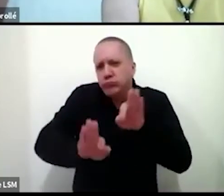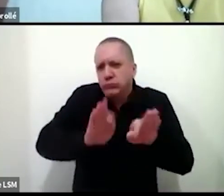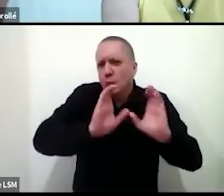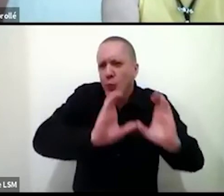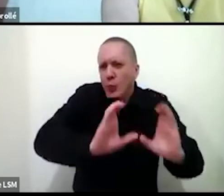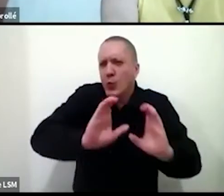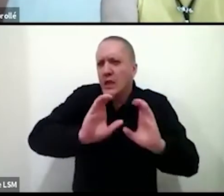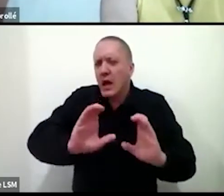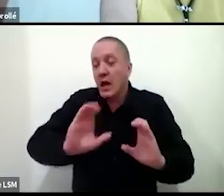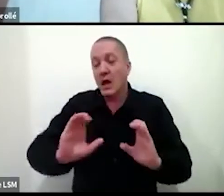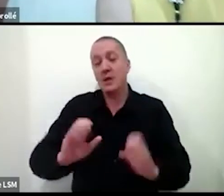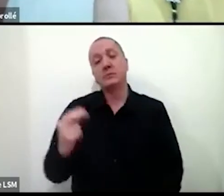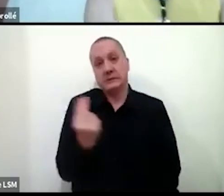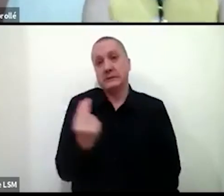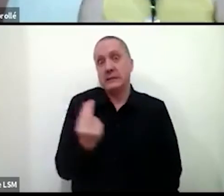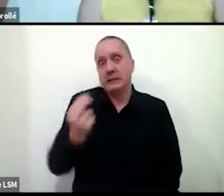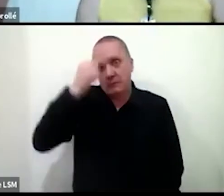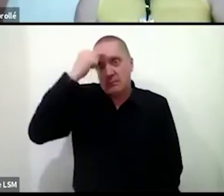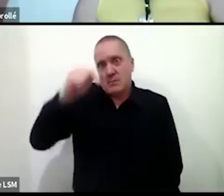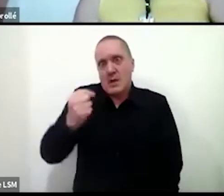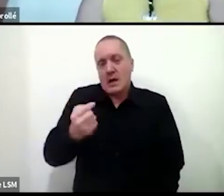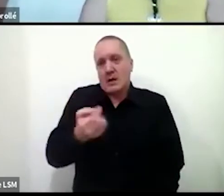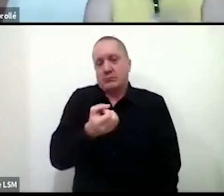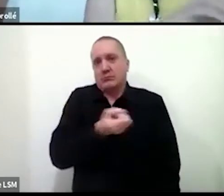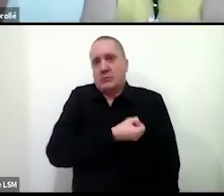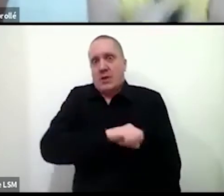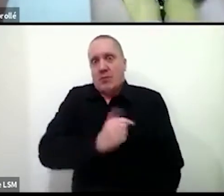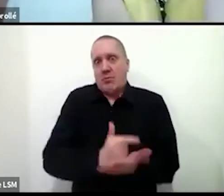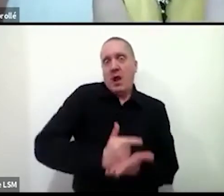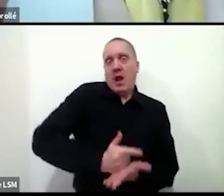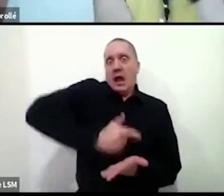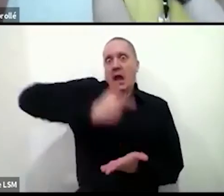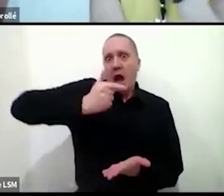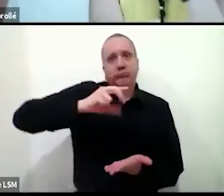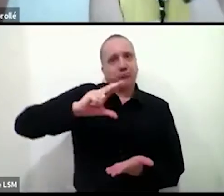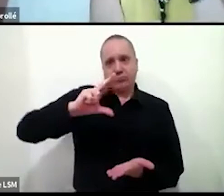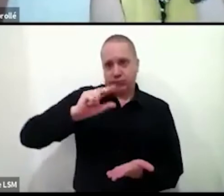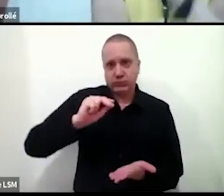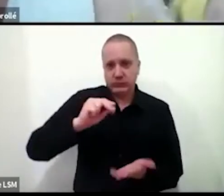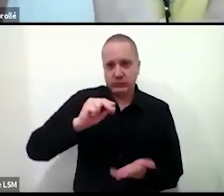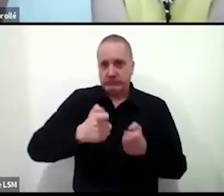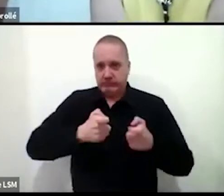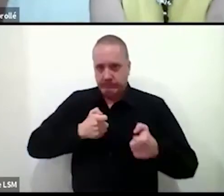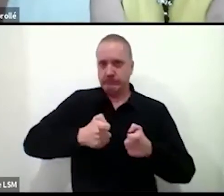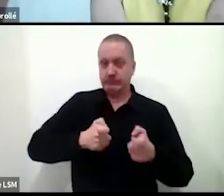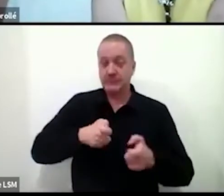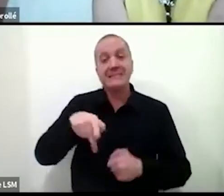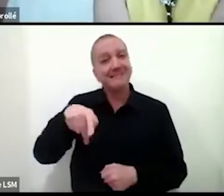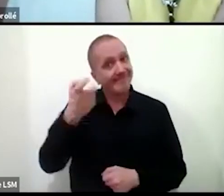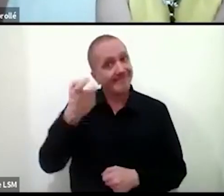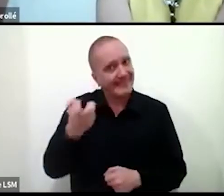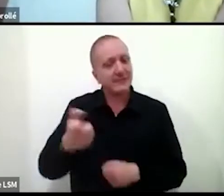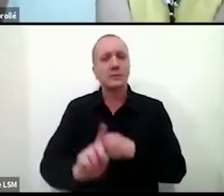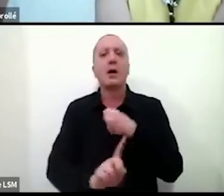para que no se agravie su estado de salud. Y eso nos pone en una situación crítica, ¿no? Porque aún nos